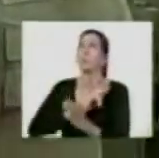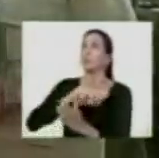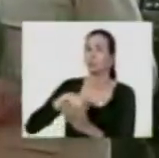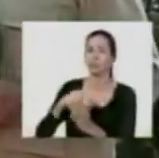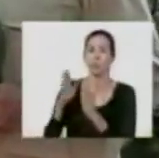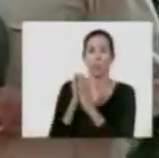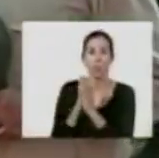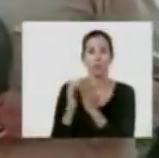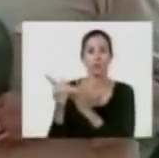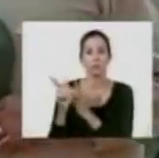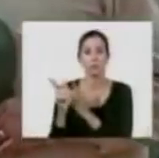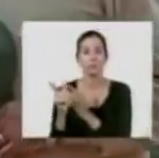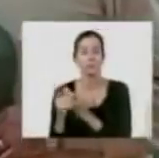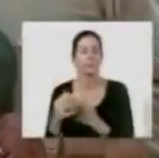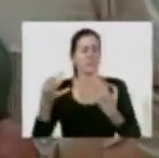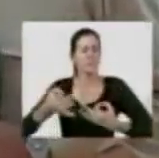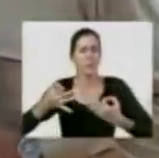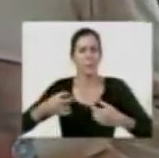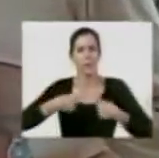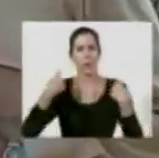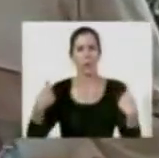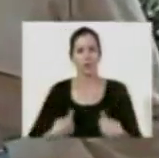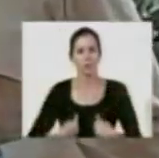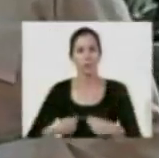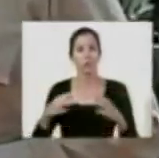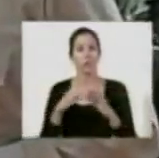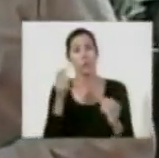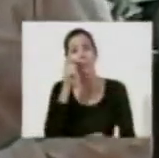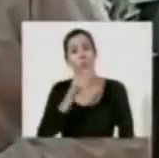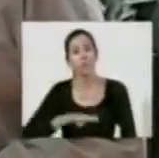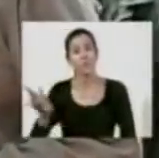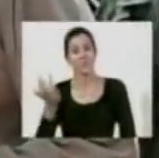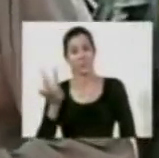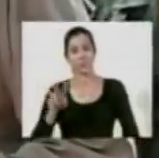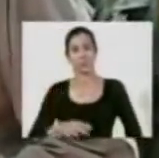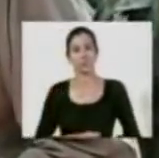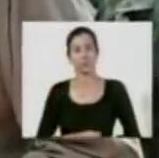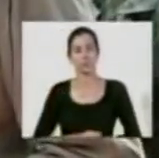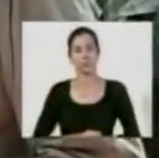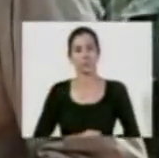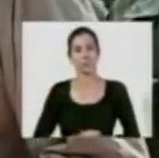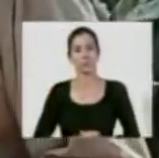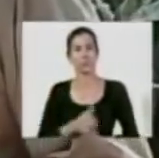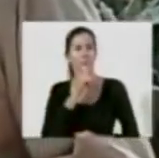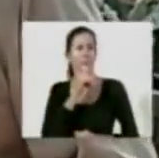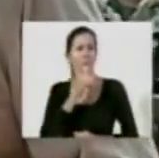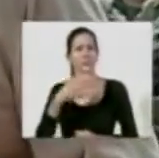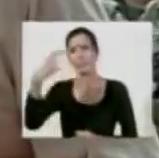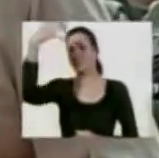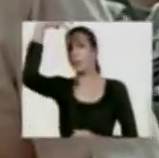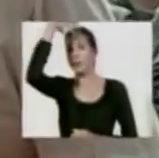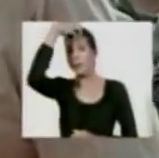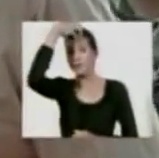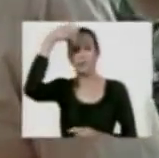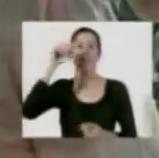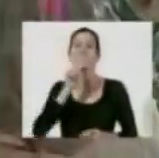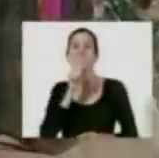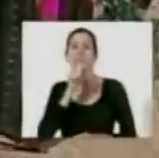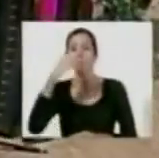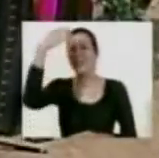e impere en nuestros corazones y en el de todos los venezolanos, aquel que es llamado el príncipe de la paz